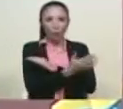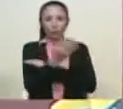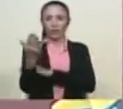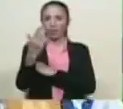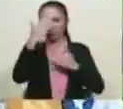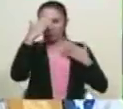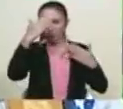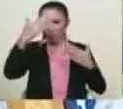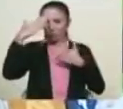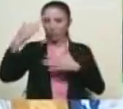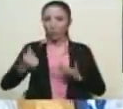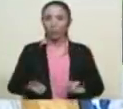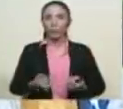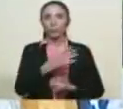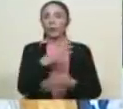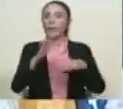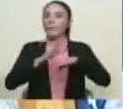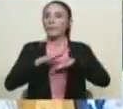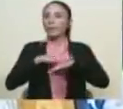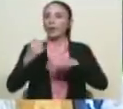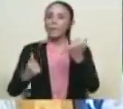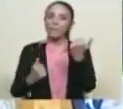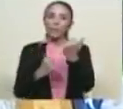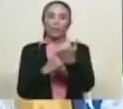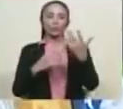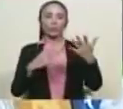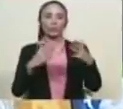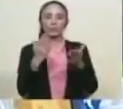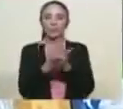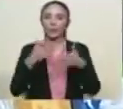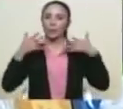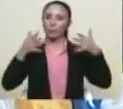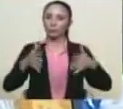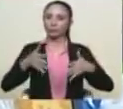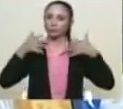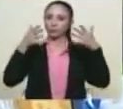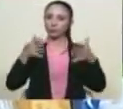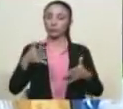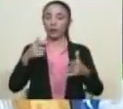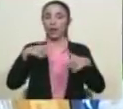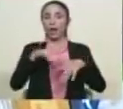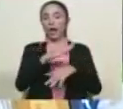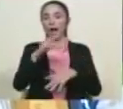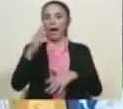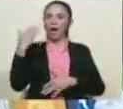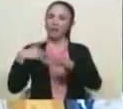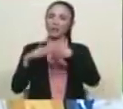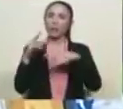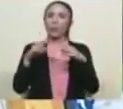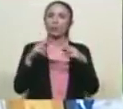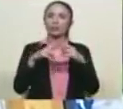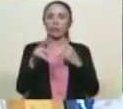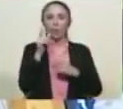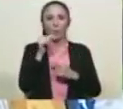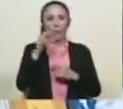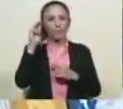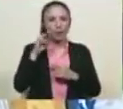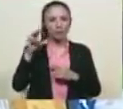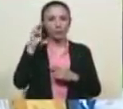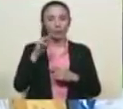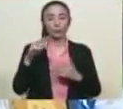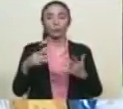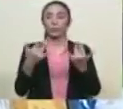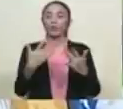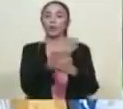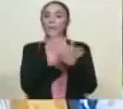siempre, revolucionario, orientador, a este maestro de escuela que conocí hace muchos años y es el